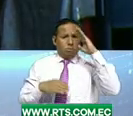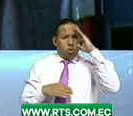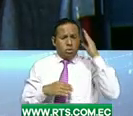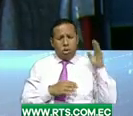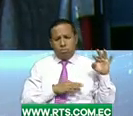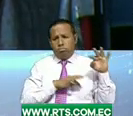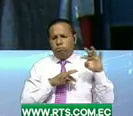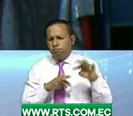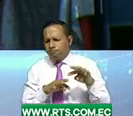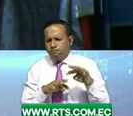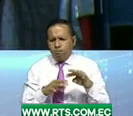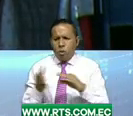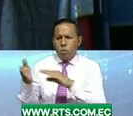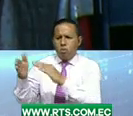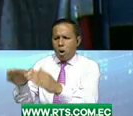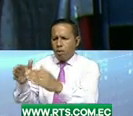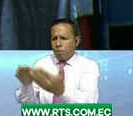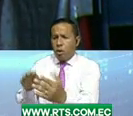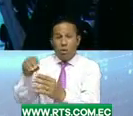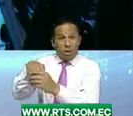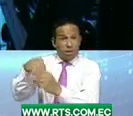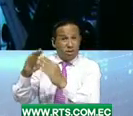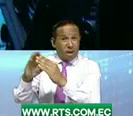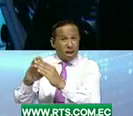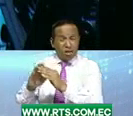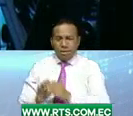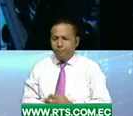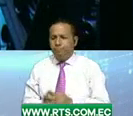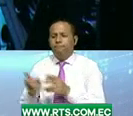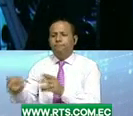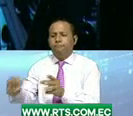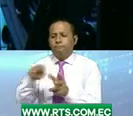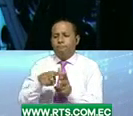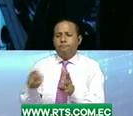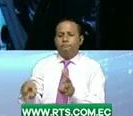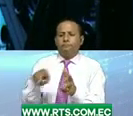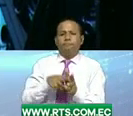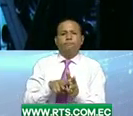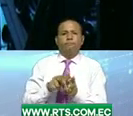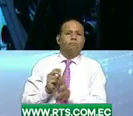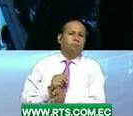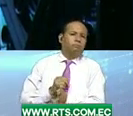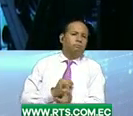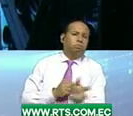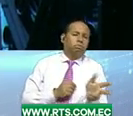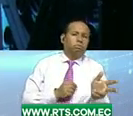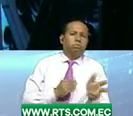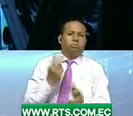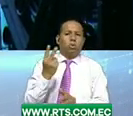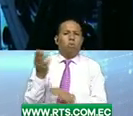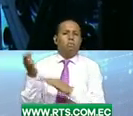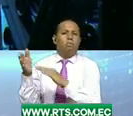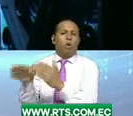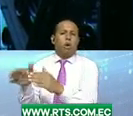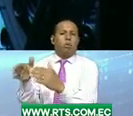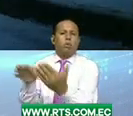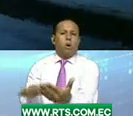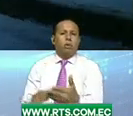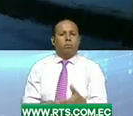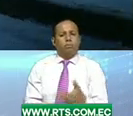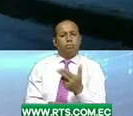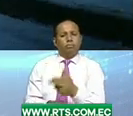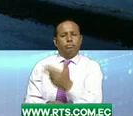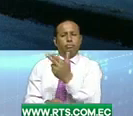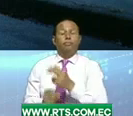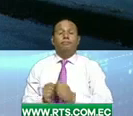cuerpos ahí en el domicilio donde se presentó esta balacera. Dos ciudadanos fueron asesinados en el sur de